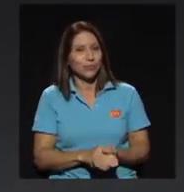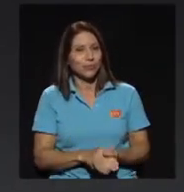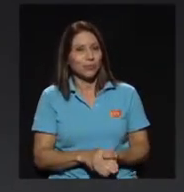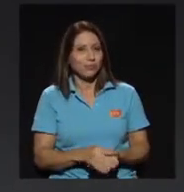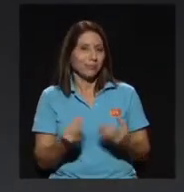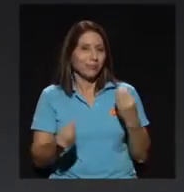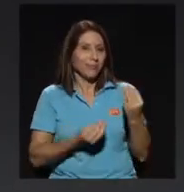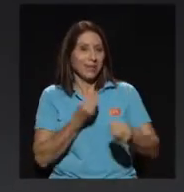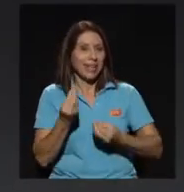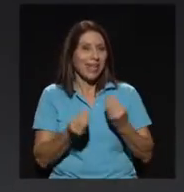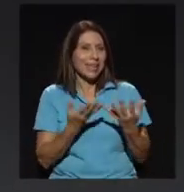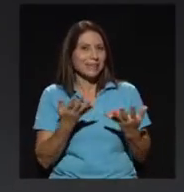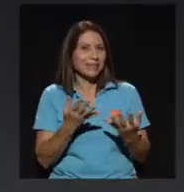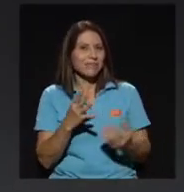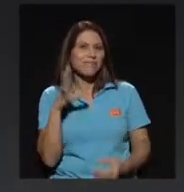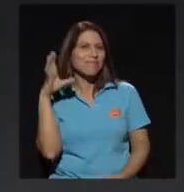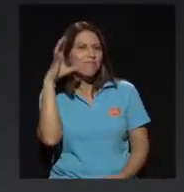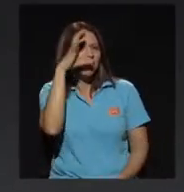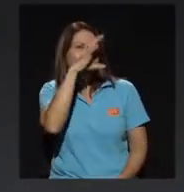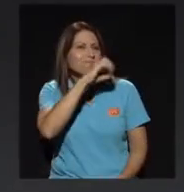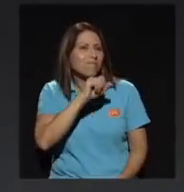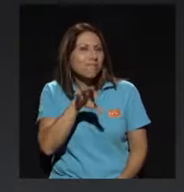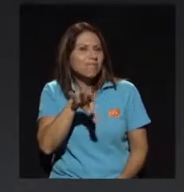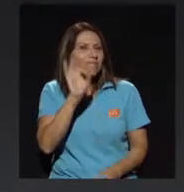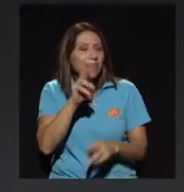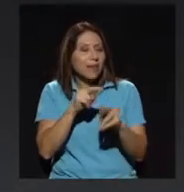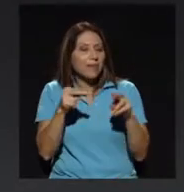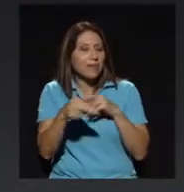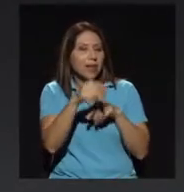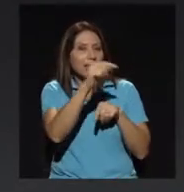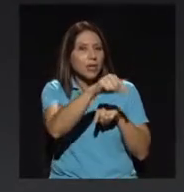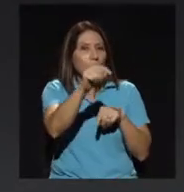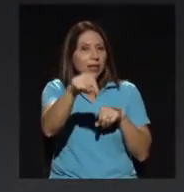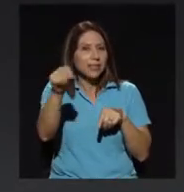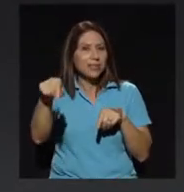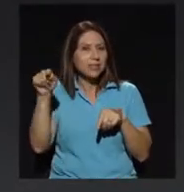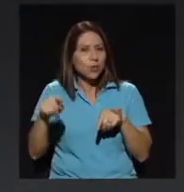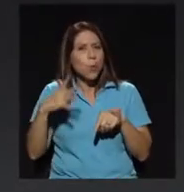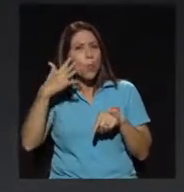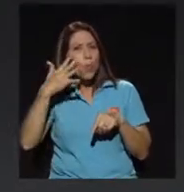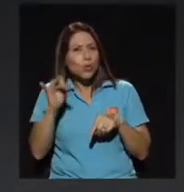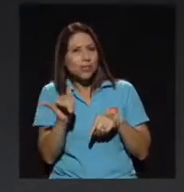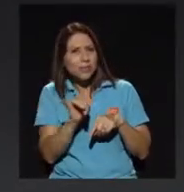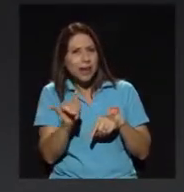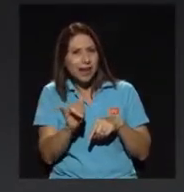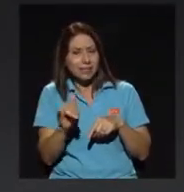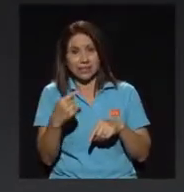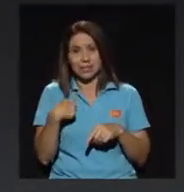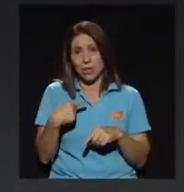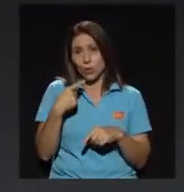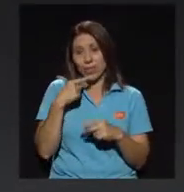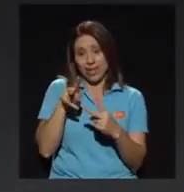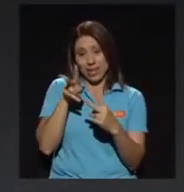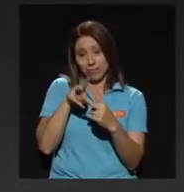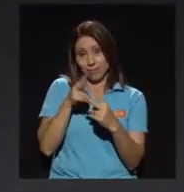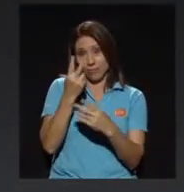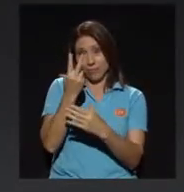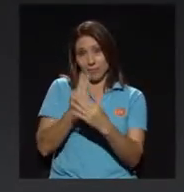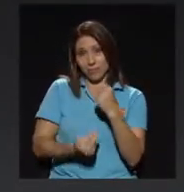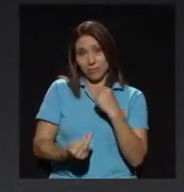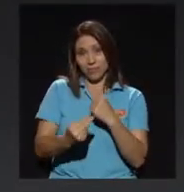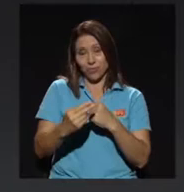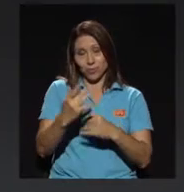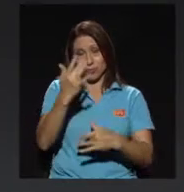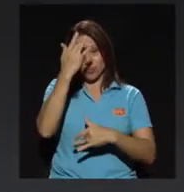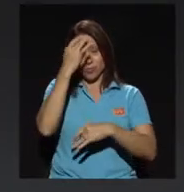los hallazgos en las regiones son muy similares. Ya yo dije que los dos tenían dengue, como para decir,